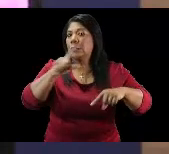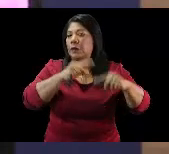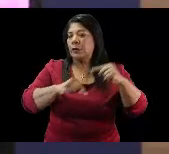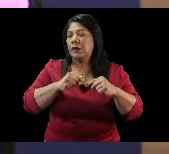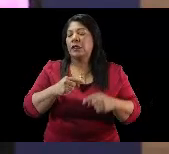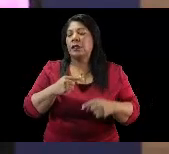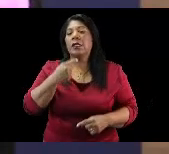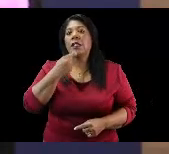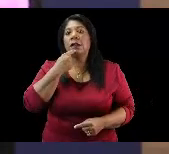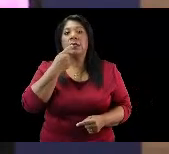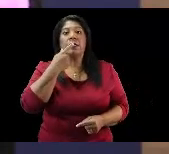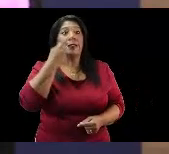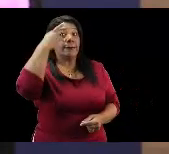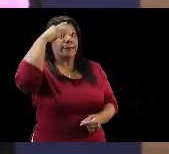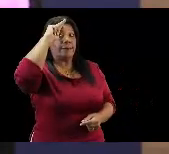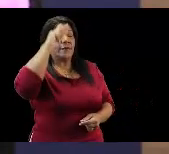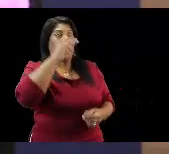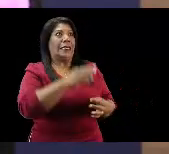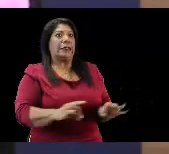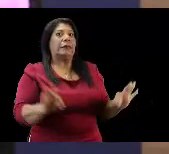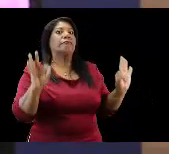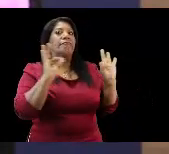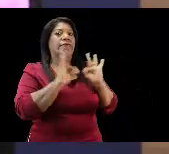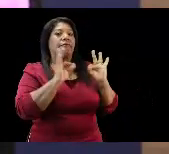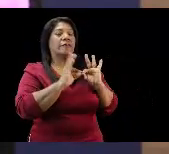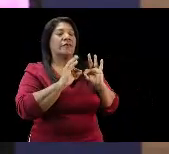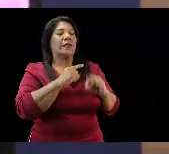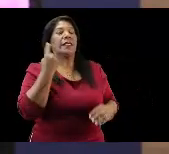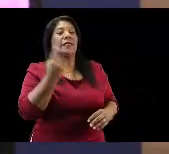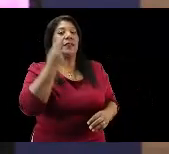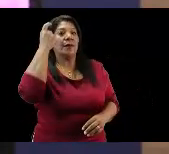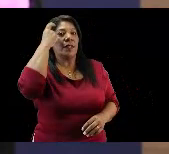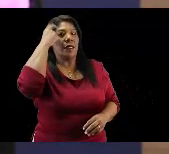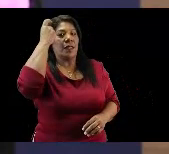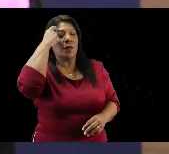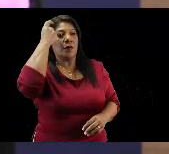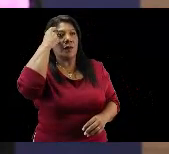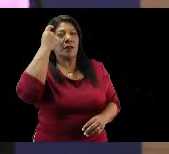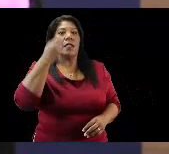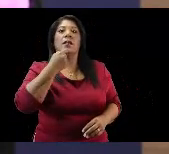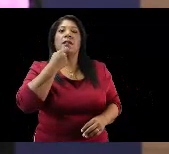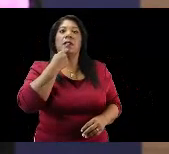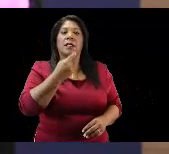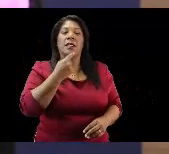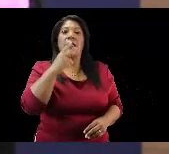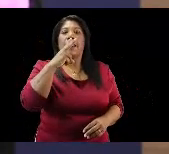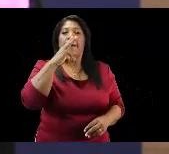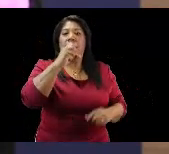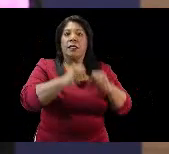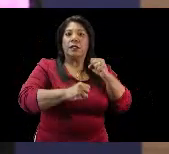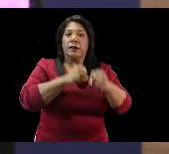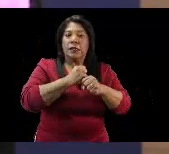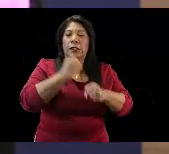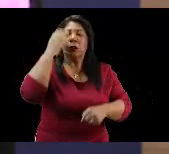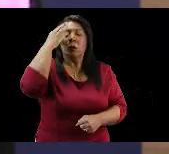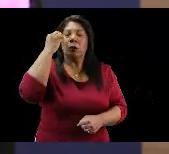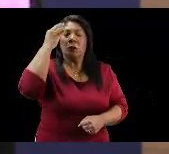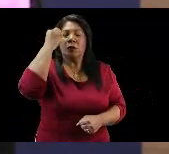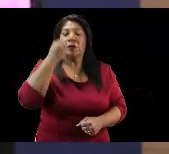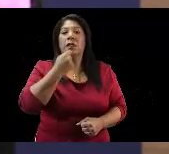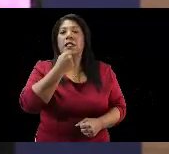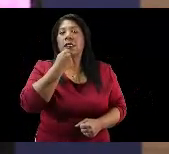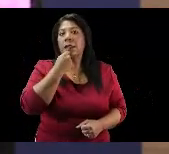de señas? Mira, muy importante. Yo siempre he pensado de lo que tengo, como ya lo mencionaste, 20 años de